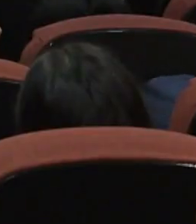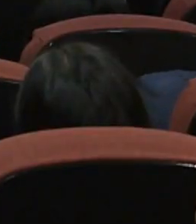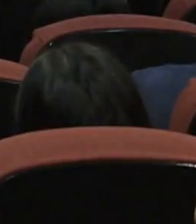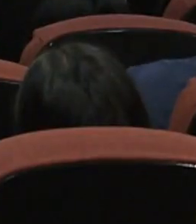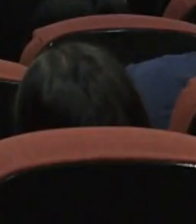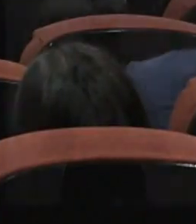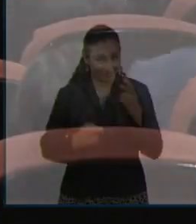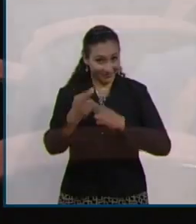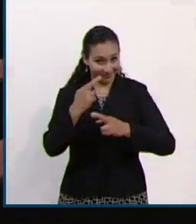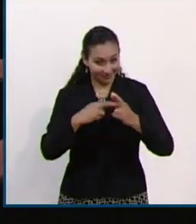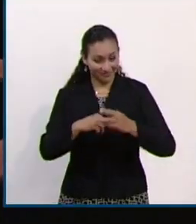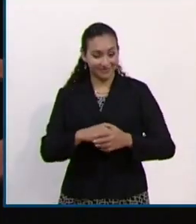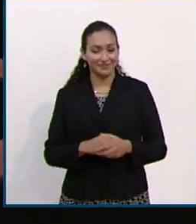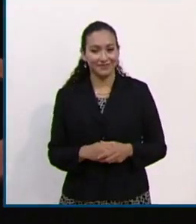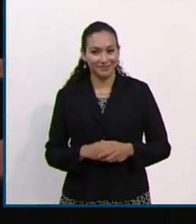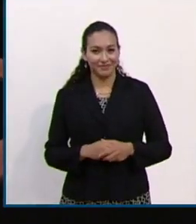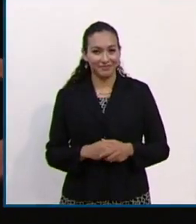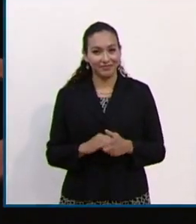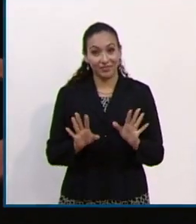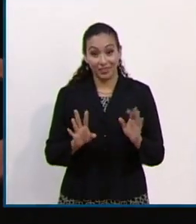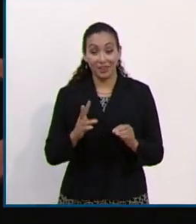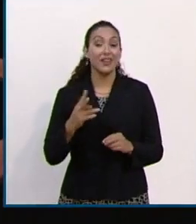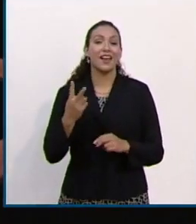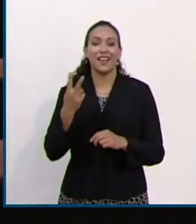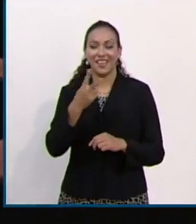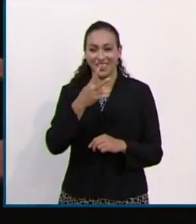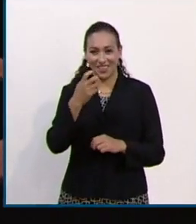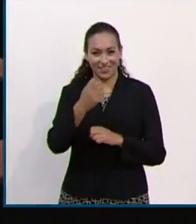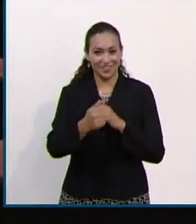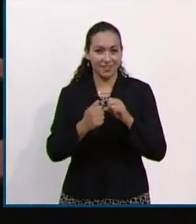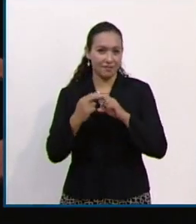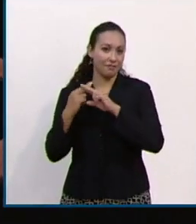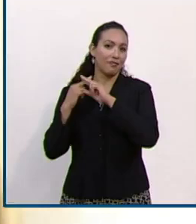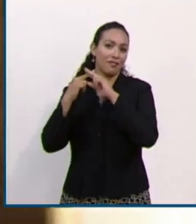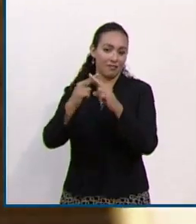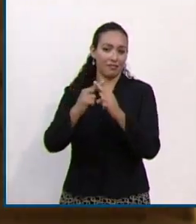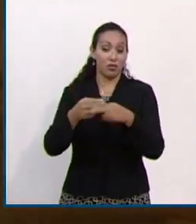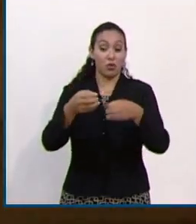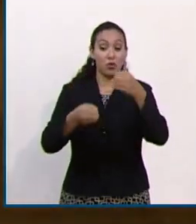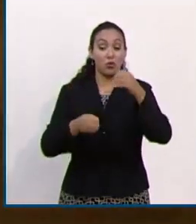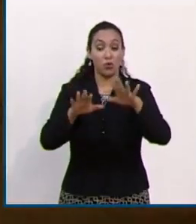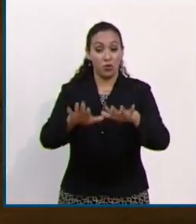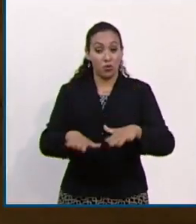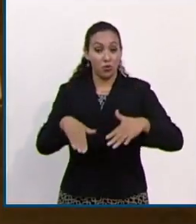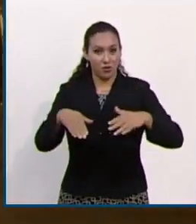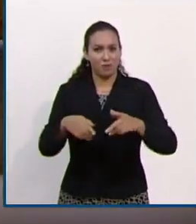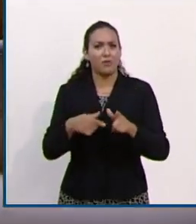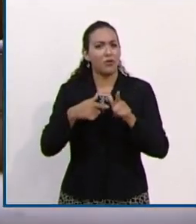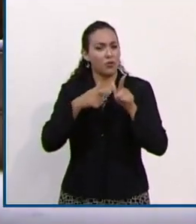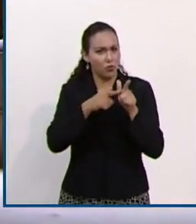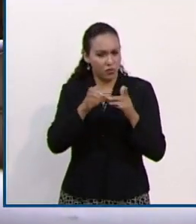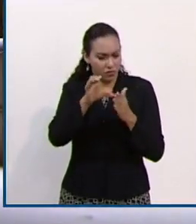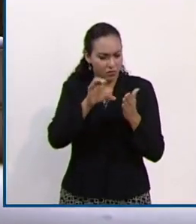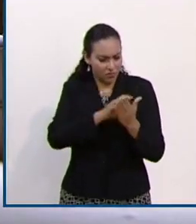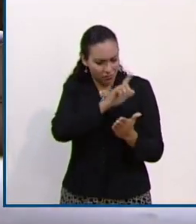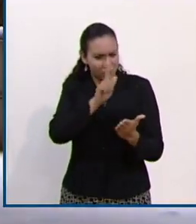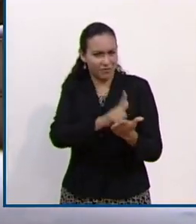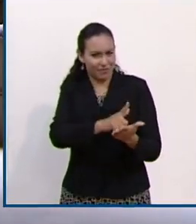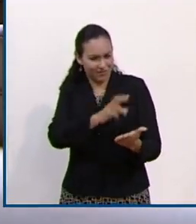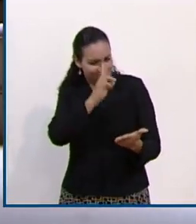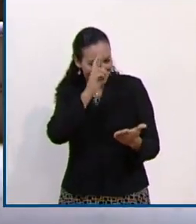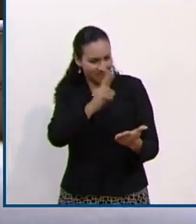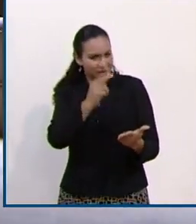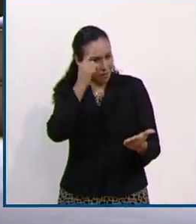Al regresar, a 200 años de su creación, la Corte sigue fortaleciendo el Estado constitucional y democrático